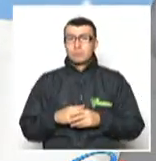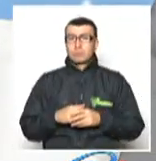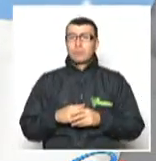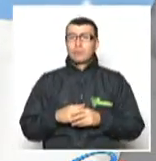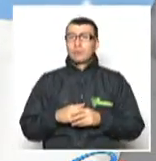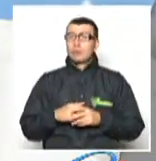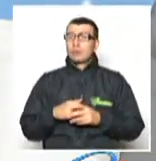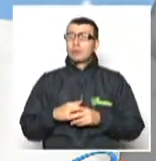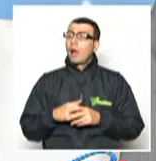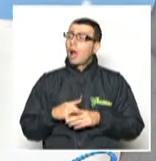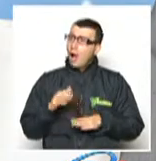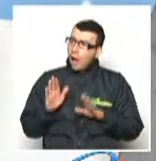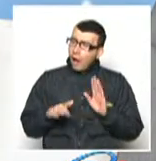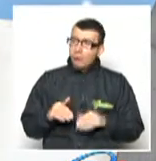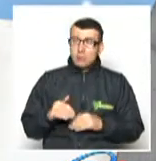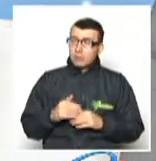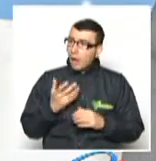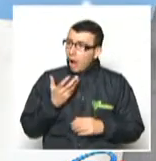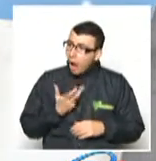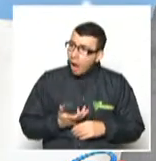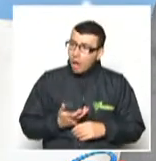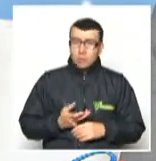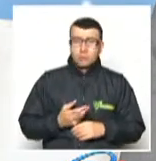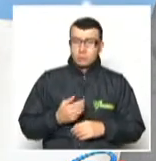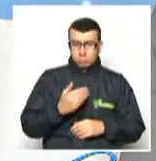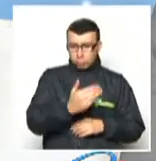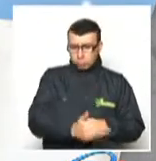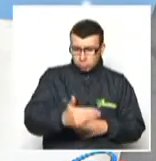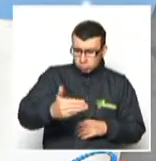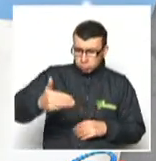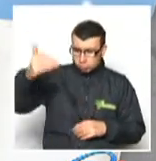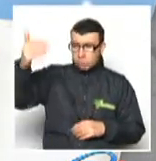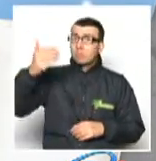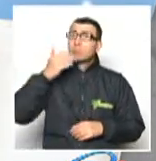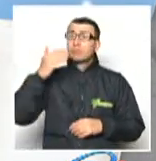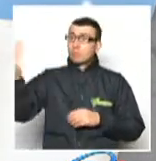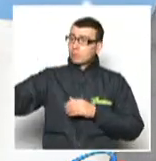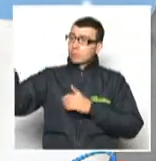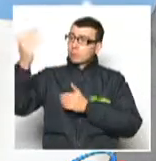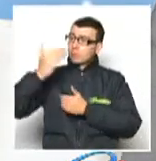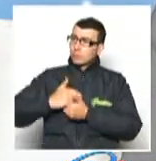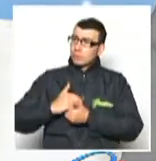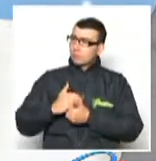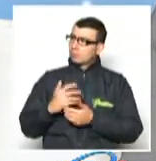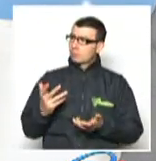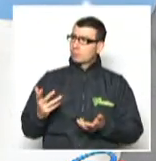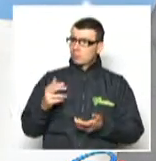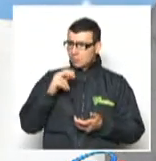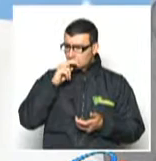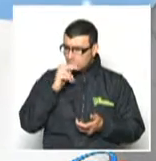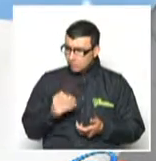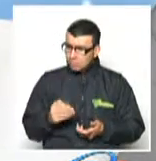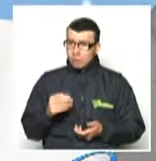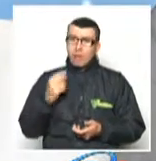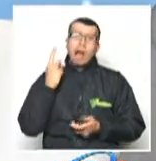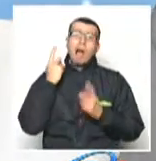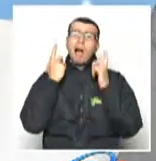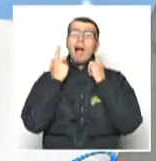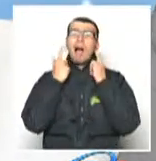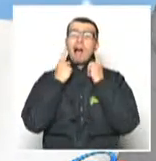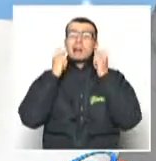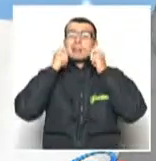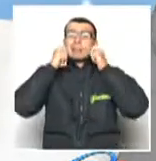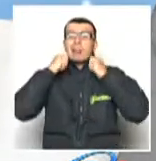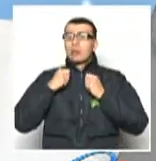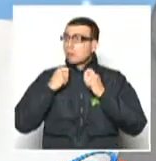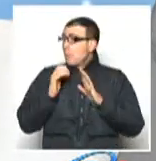Nosotros tenemos casos impresionantes de todas las edades. Tenemos personas que llegan a mi consultorio que yo digo, venga, esta niña debe venir a unas cordales o no sé,